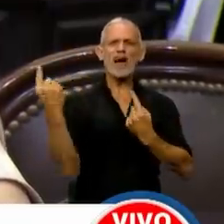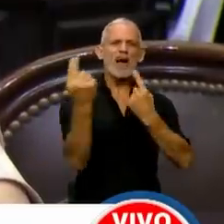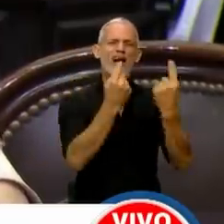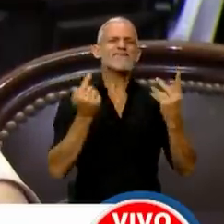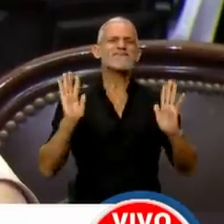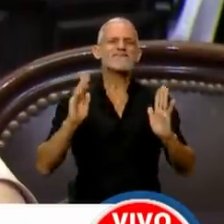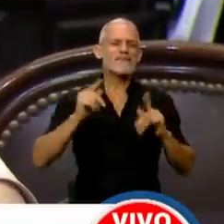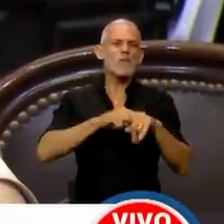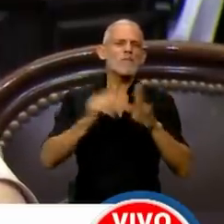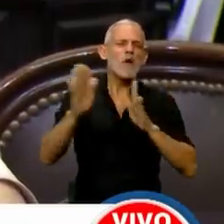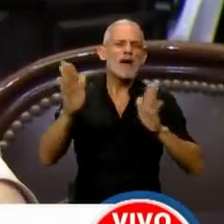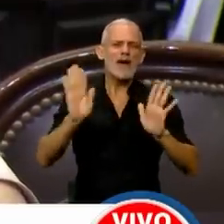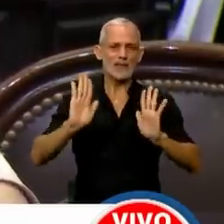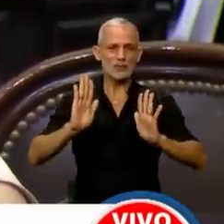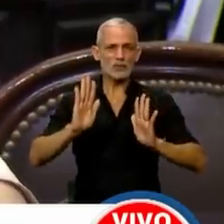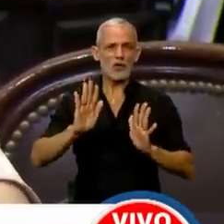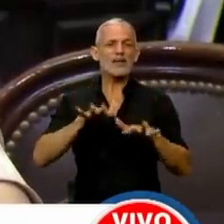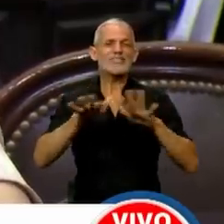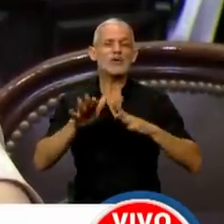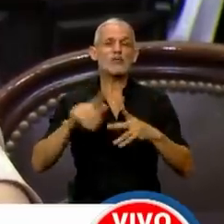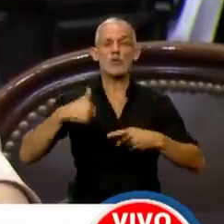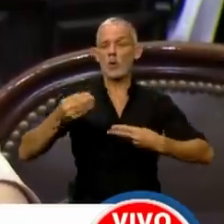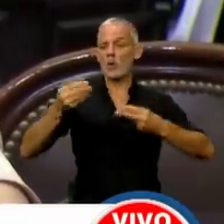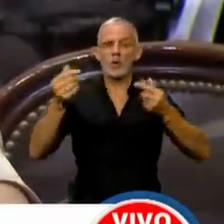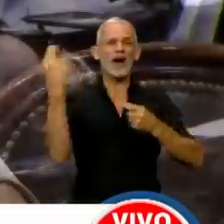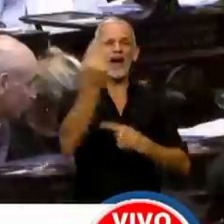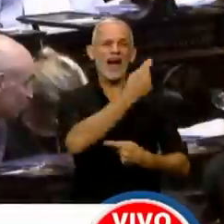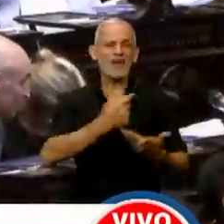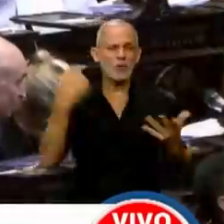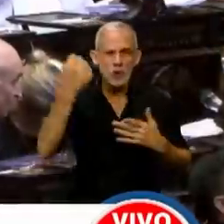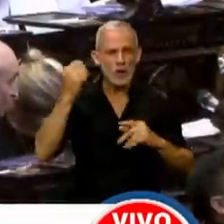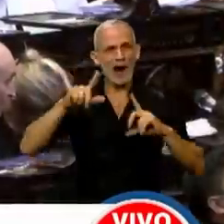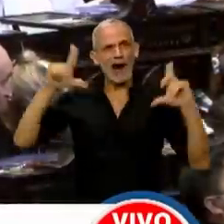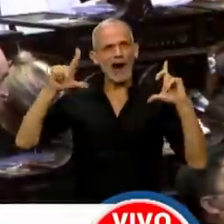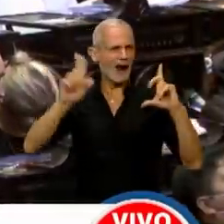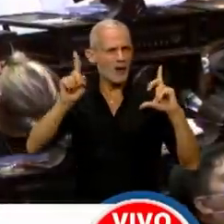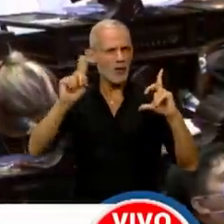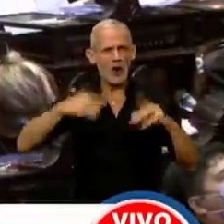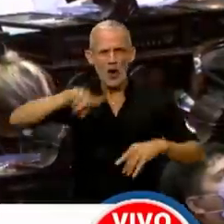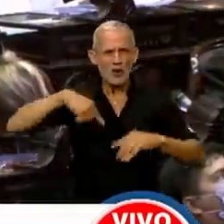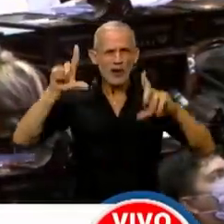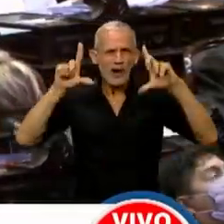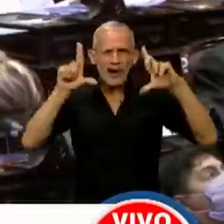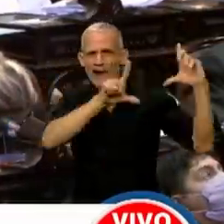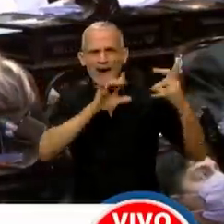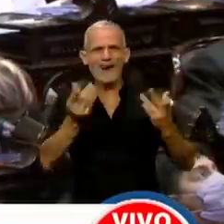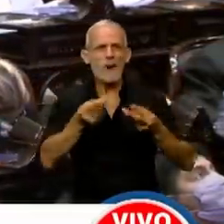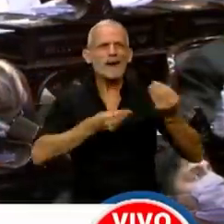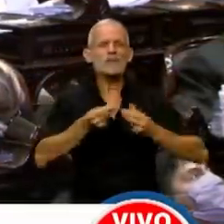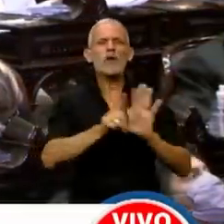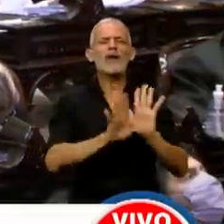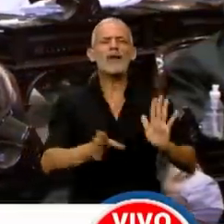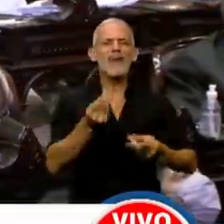una circunstancia. Somos tan efímeros, somos tan poca cosa.